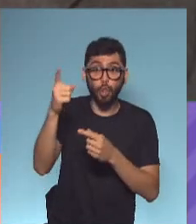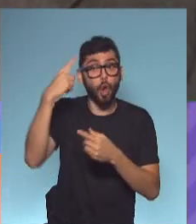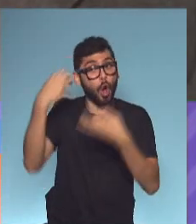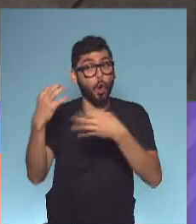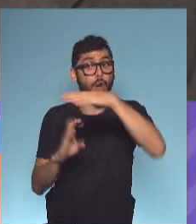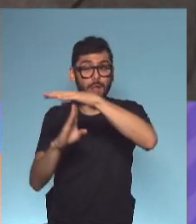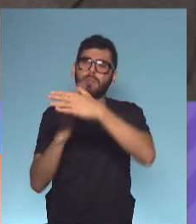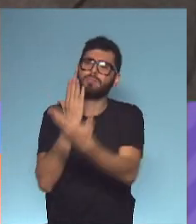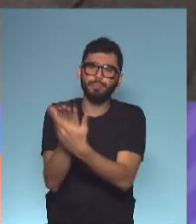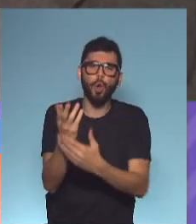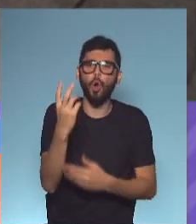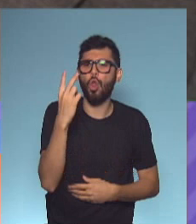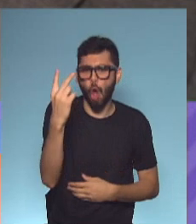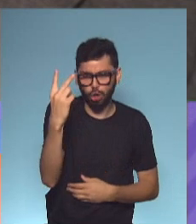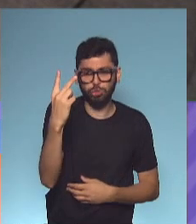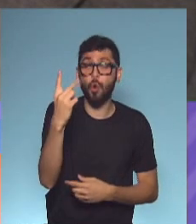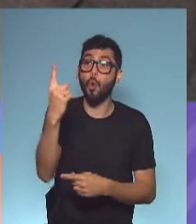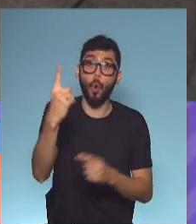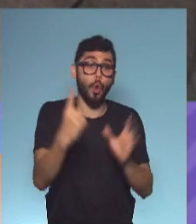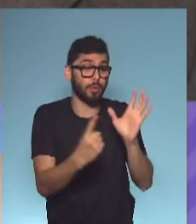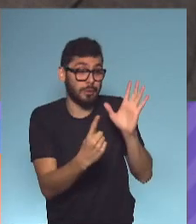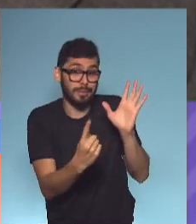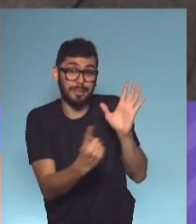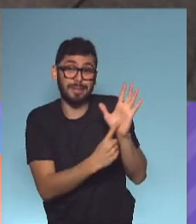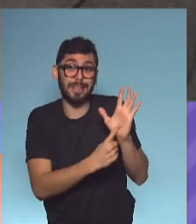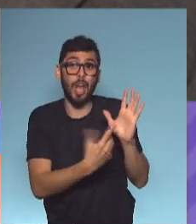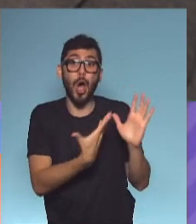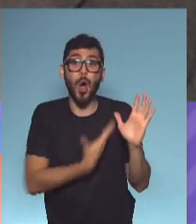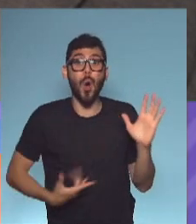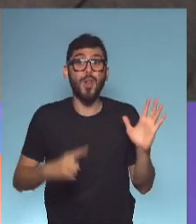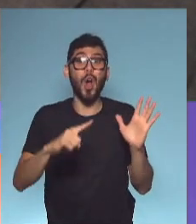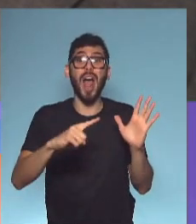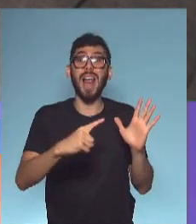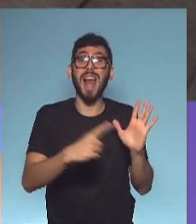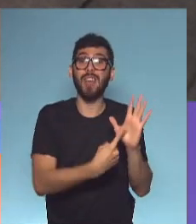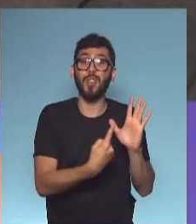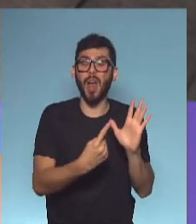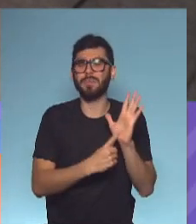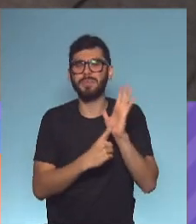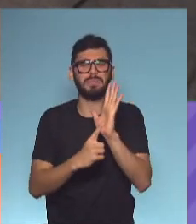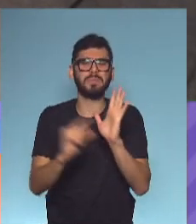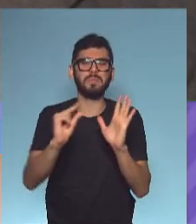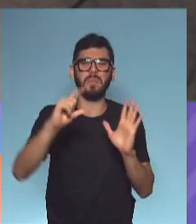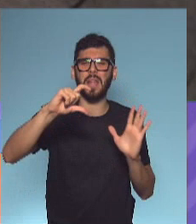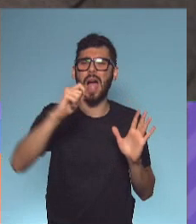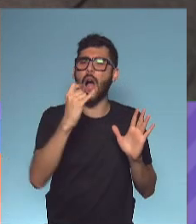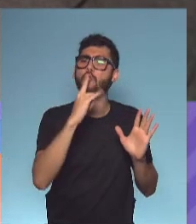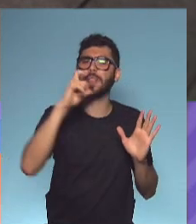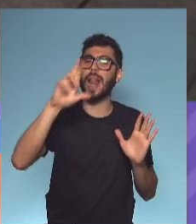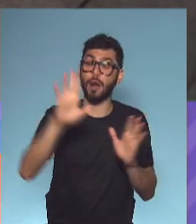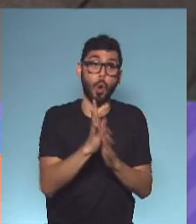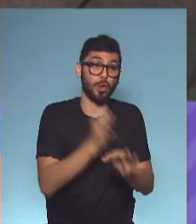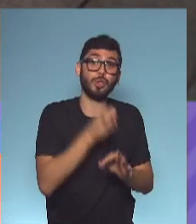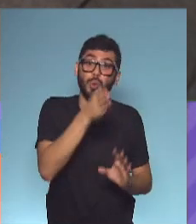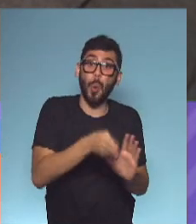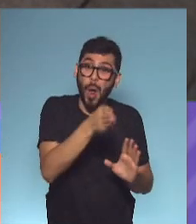cosas. La primera es que rechazara la medida cautelar que había pedido el gobierno de la ciudad para imponer nuevamente las clases